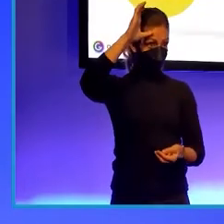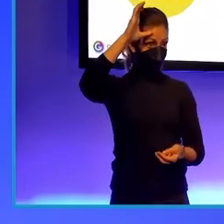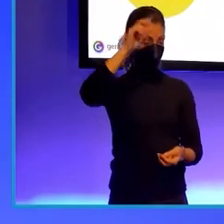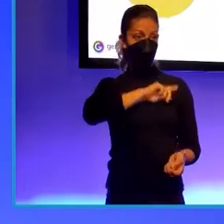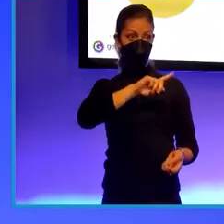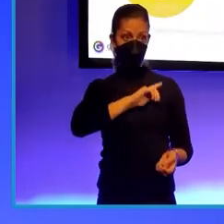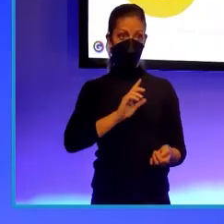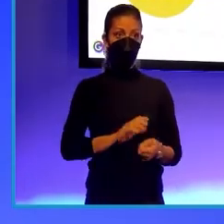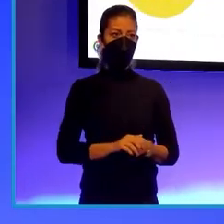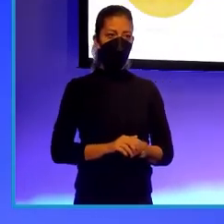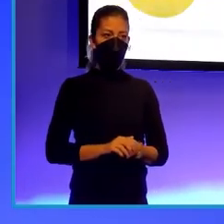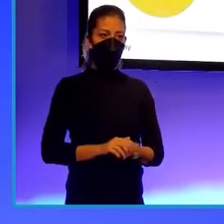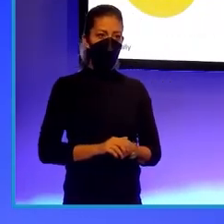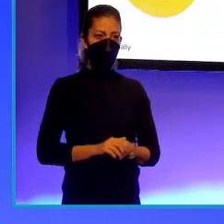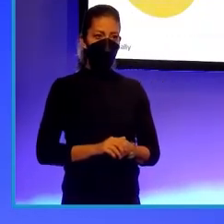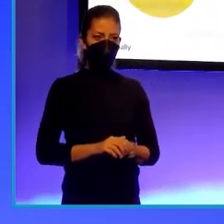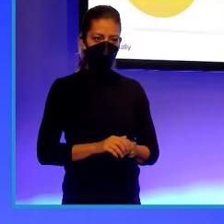sí sí tú mismo